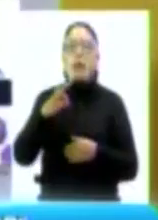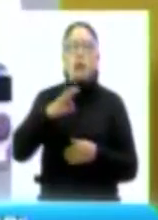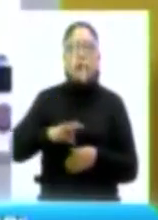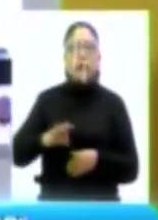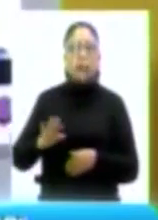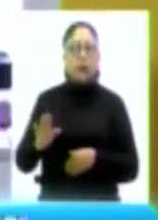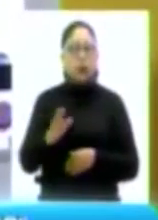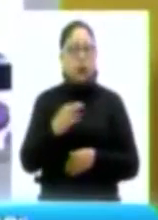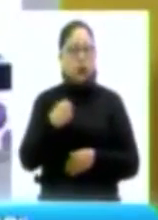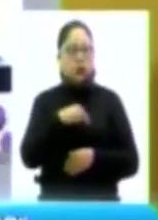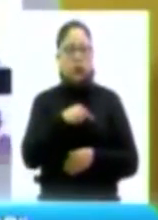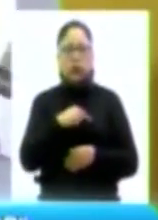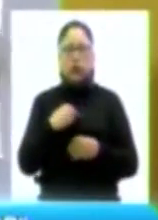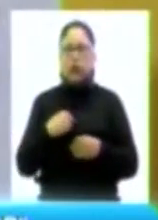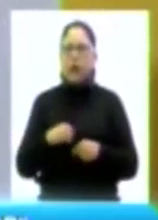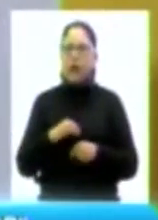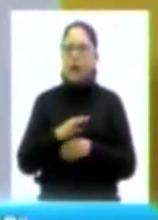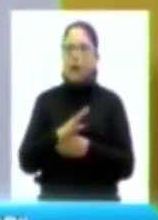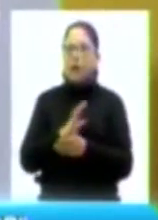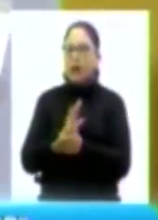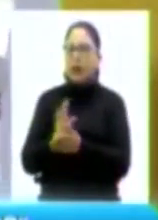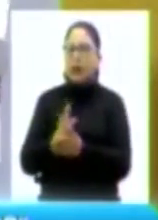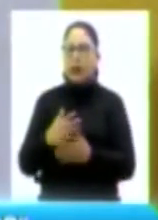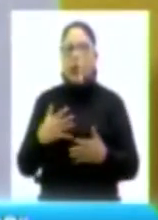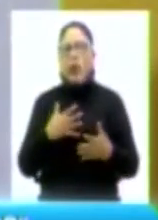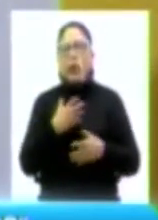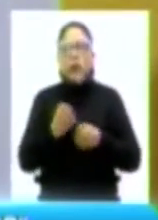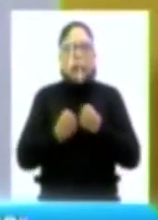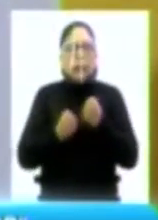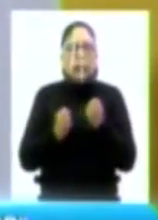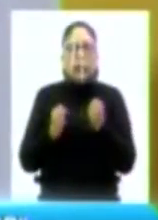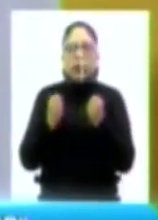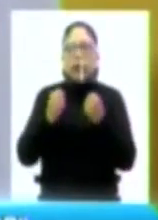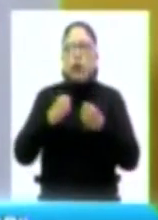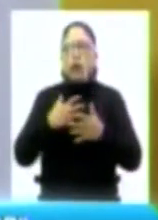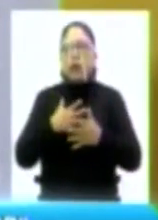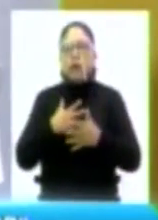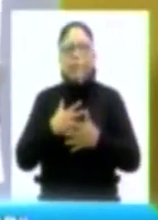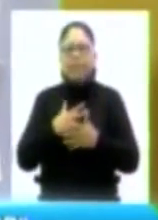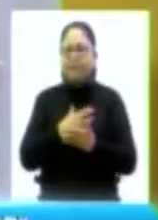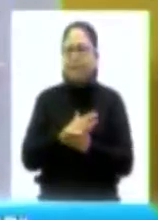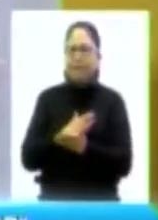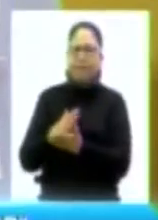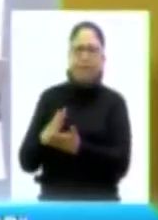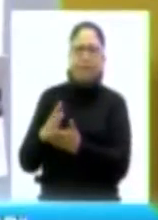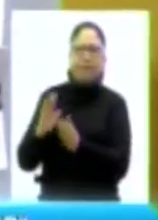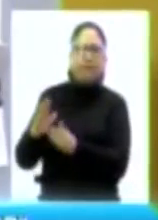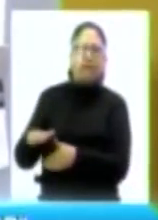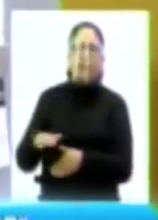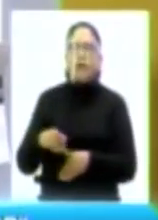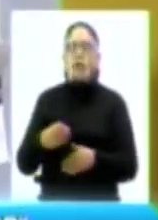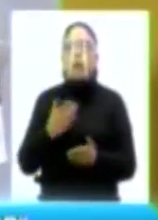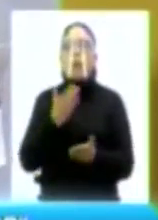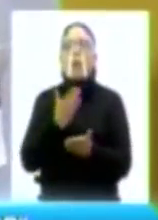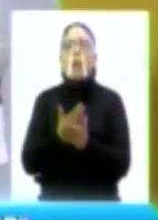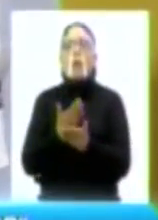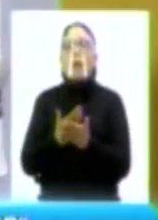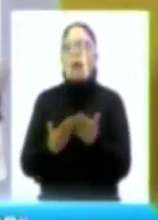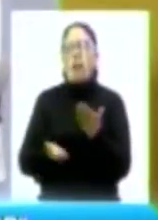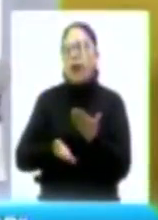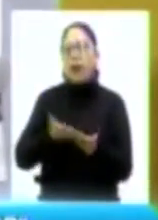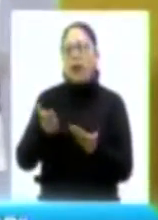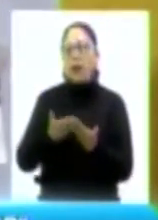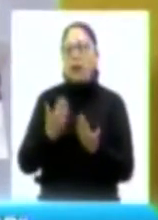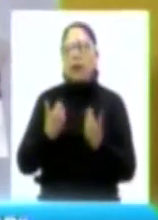algo que nosotros estamos eliminando, la incertidumbre. Estas pruebas, que son tan sencillas, pueden llevarse a cabo